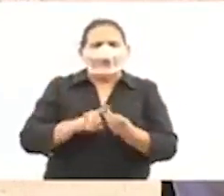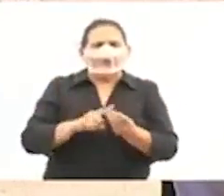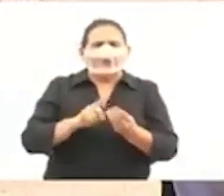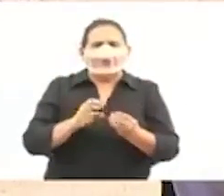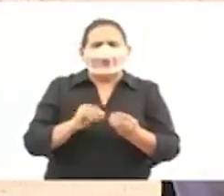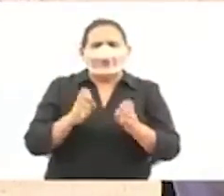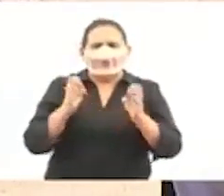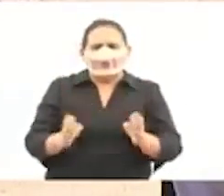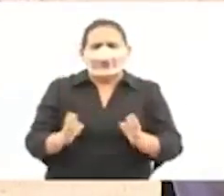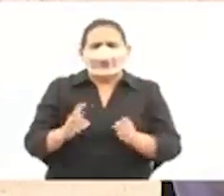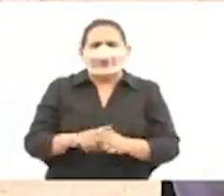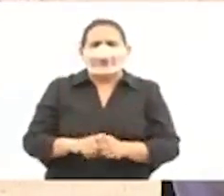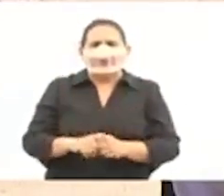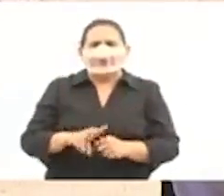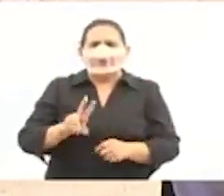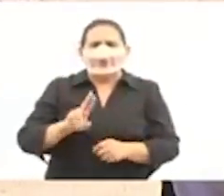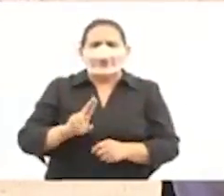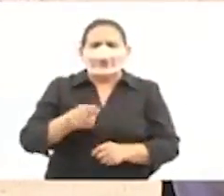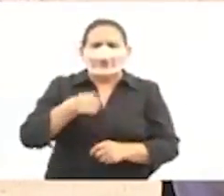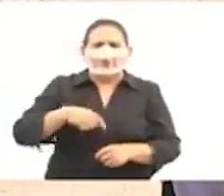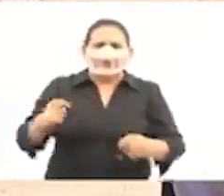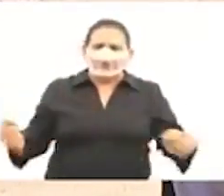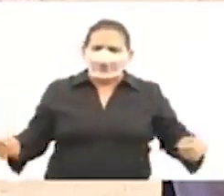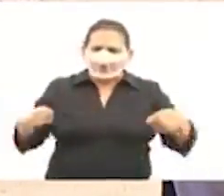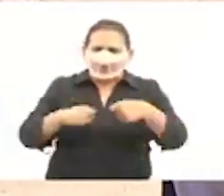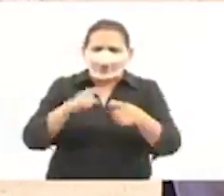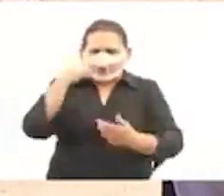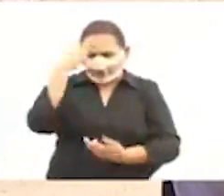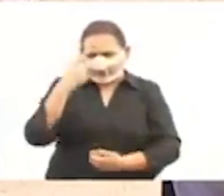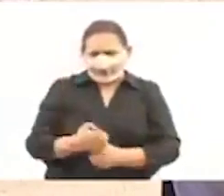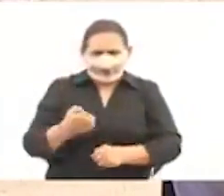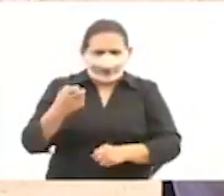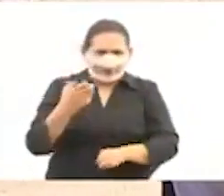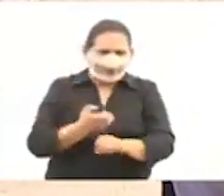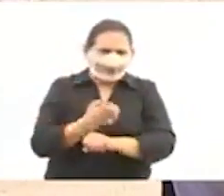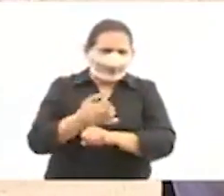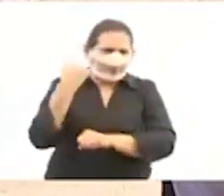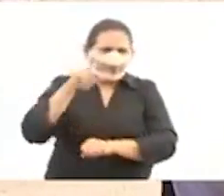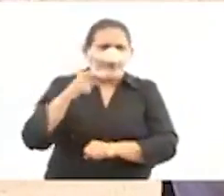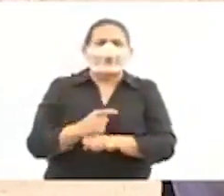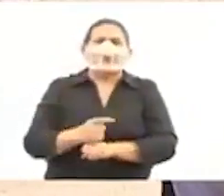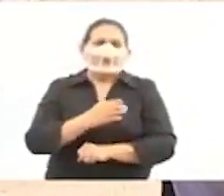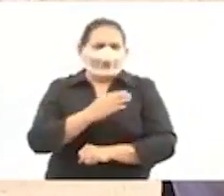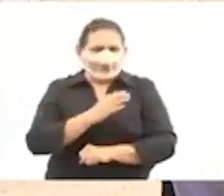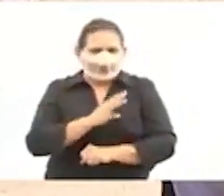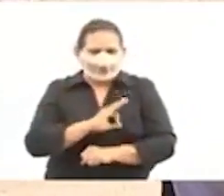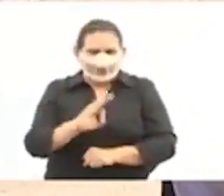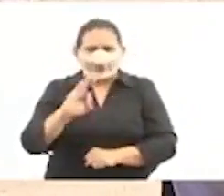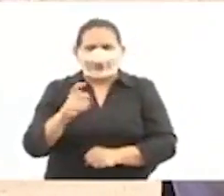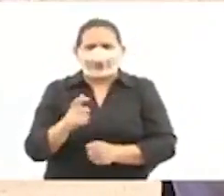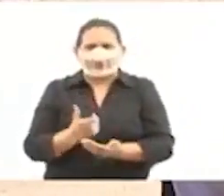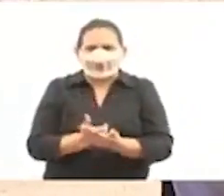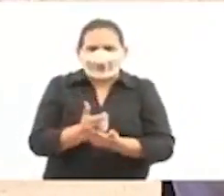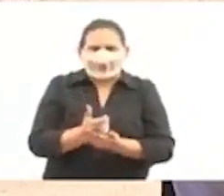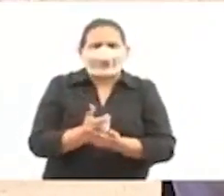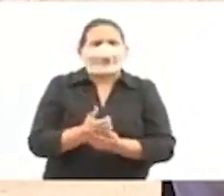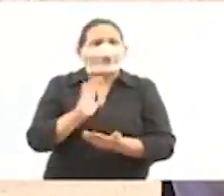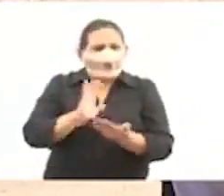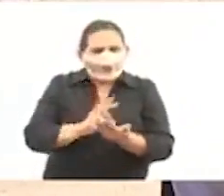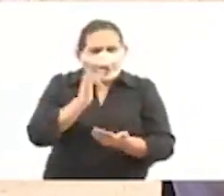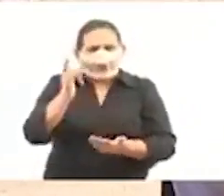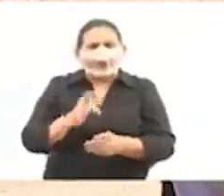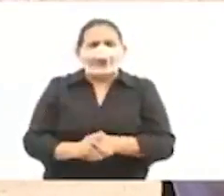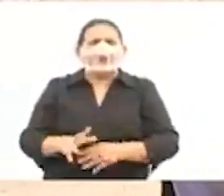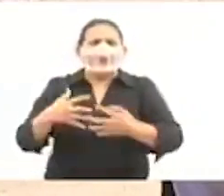nuestra conectividad hacen de yucatán un gran estado para poder invertir por eso quiero agradecer a la empresa energía renovable de la